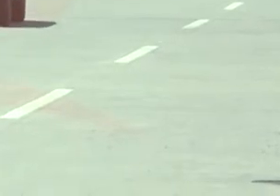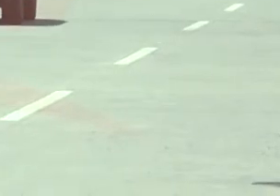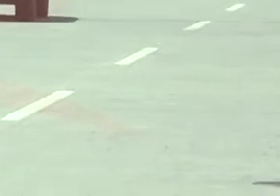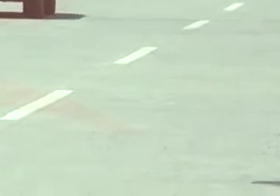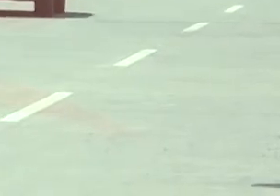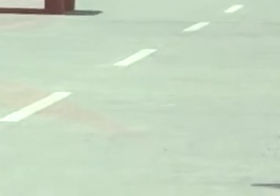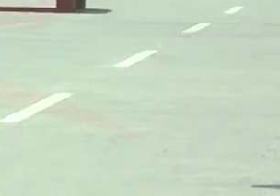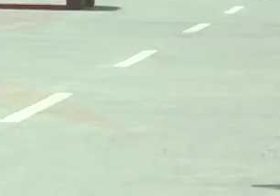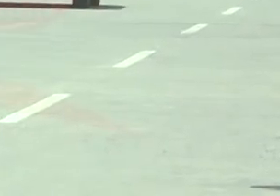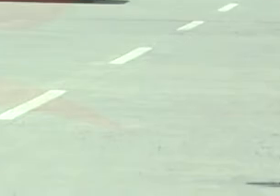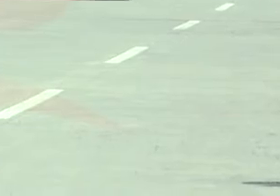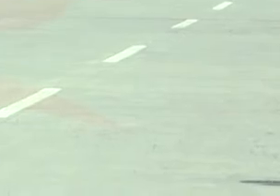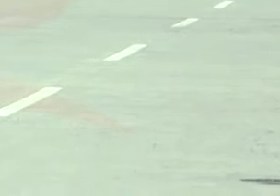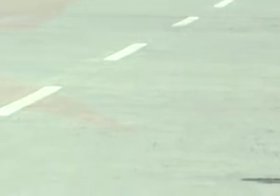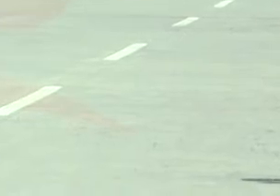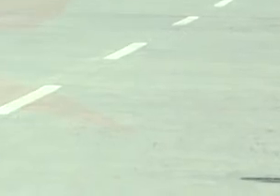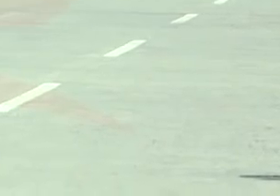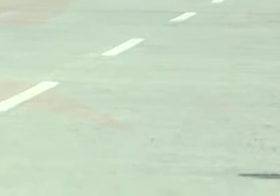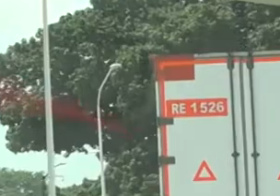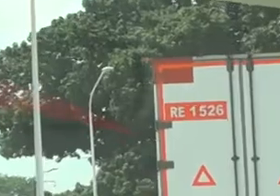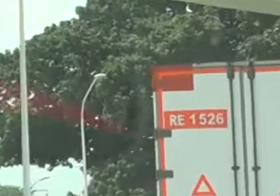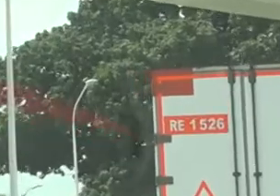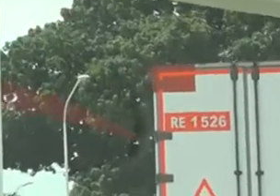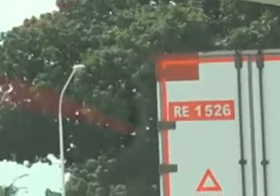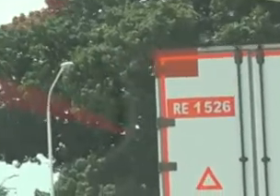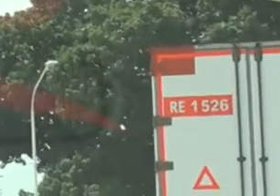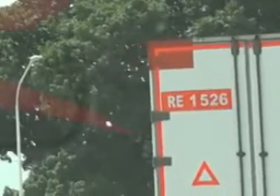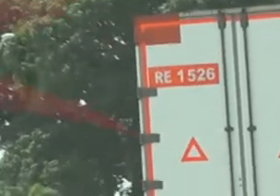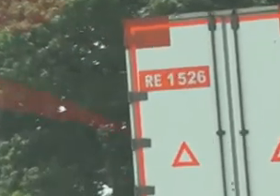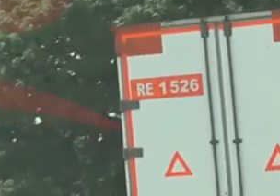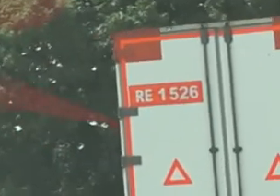el 2007 a la fecha, la red vial se ha incrementado en un